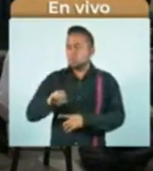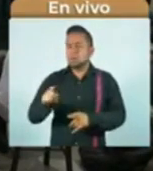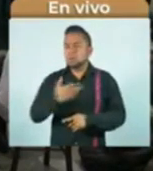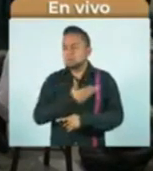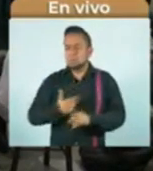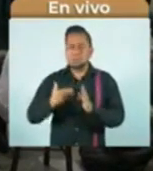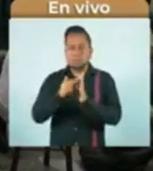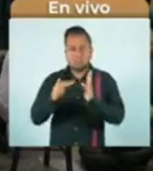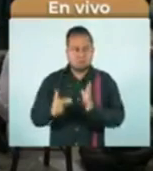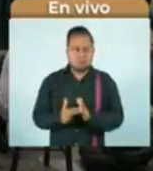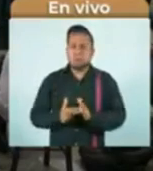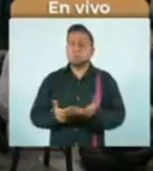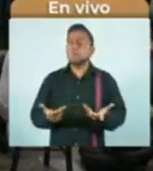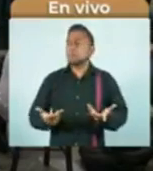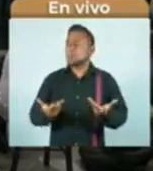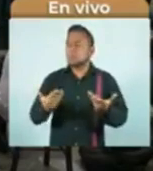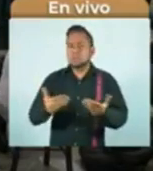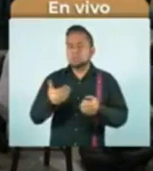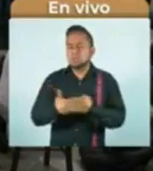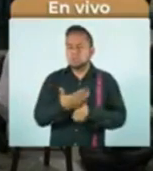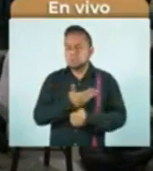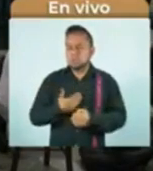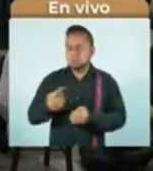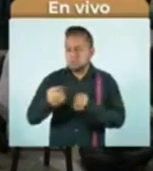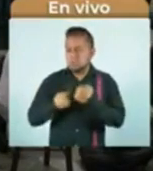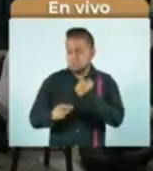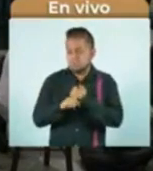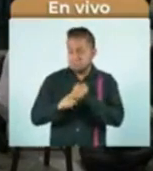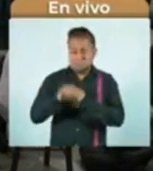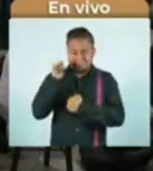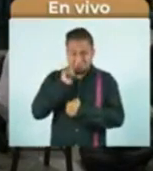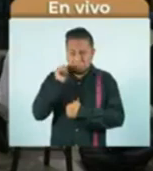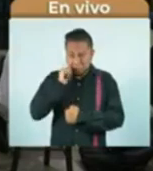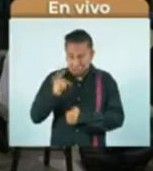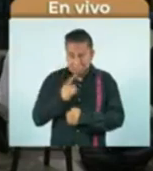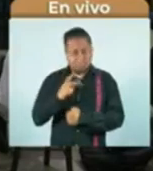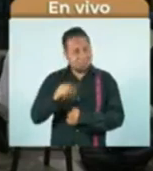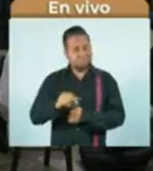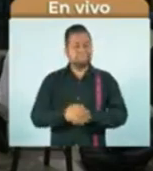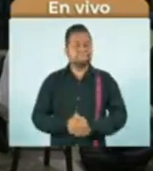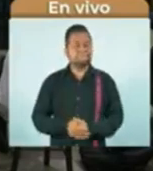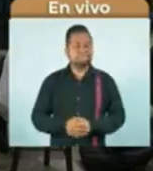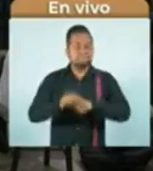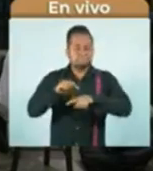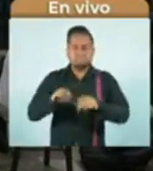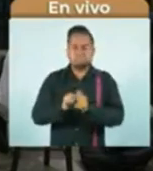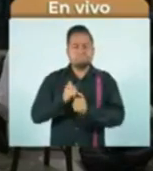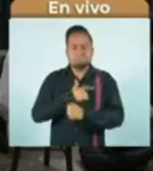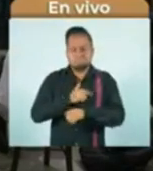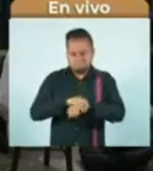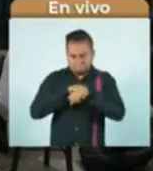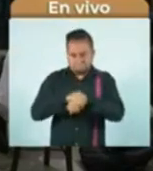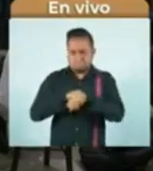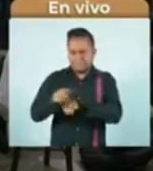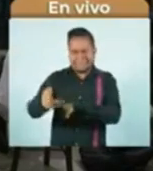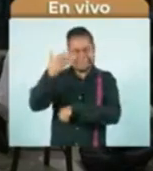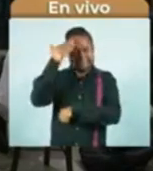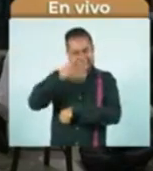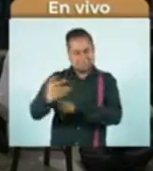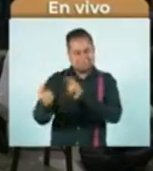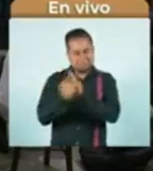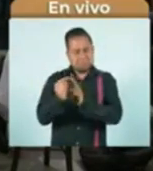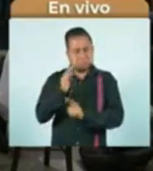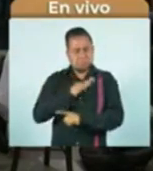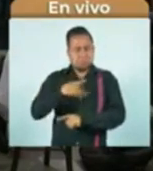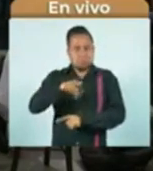presidente de Huatulco, ni modo que tengamos problemas toda la vida. No, aquí tiene a sus amigos, sabe, pero